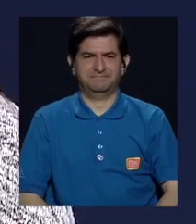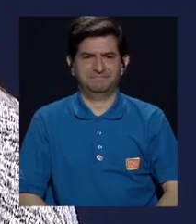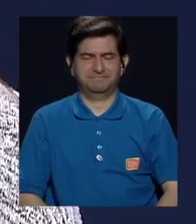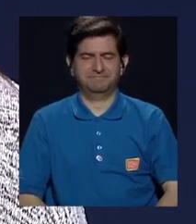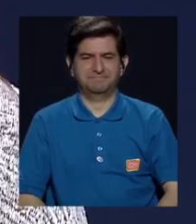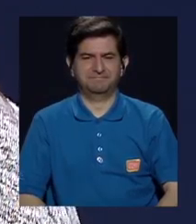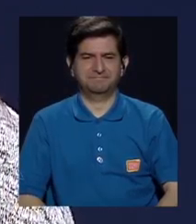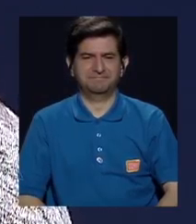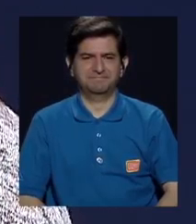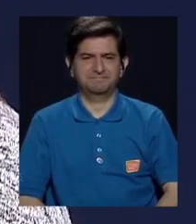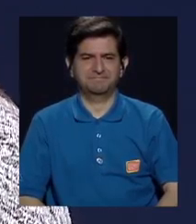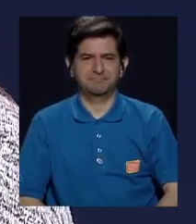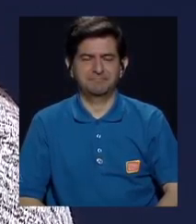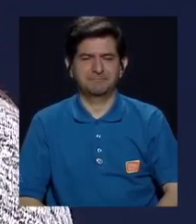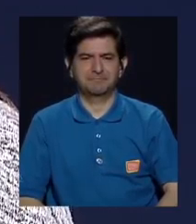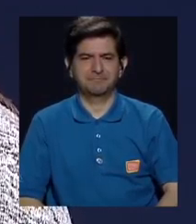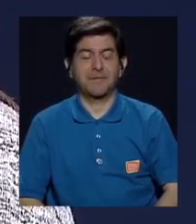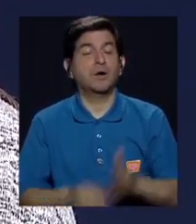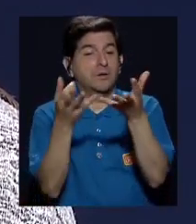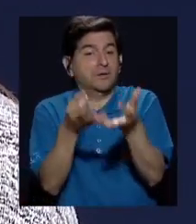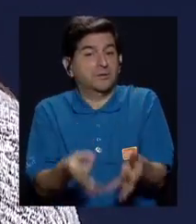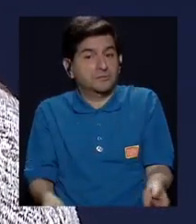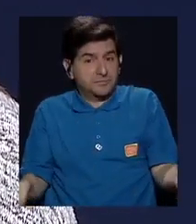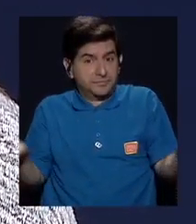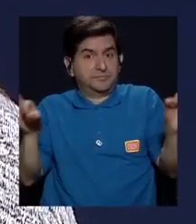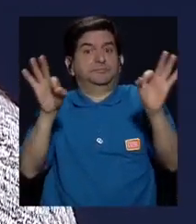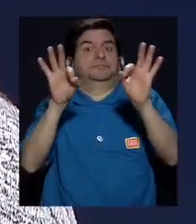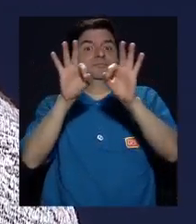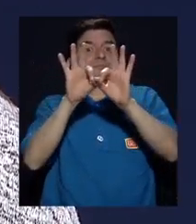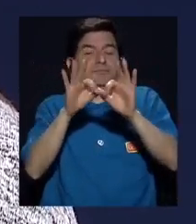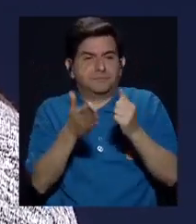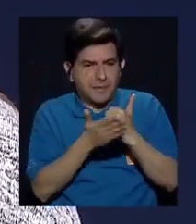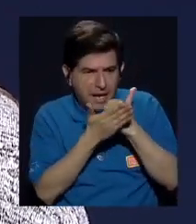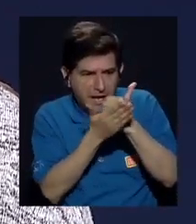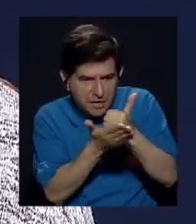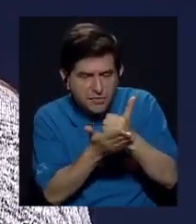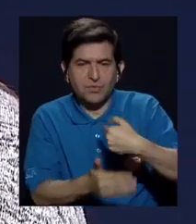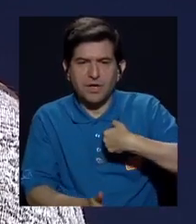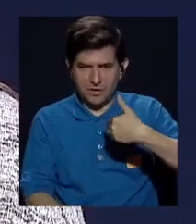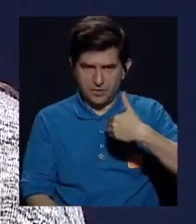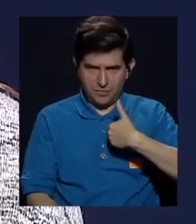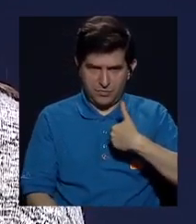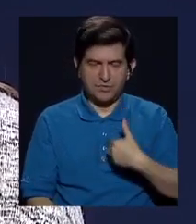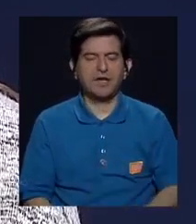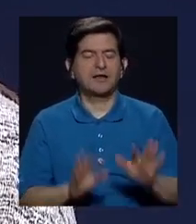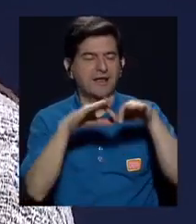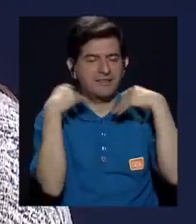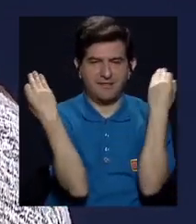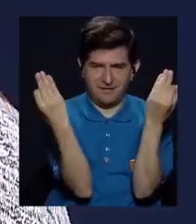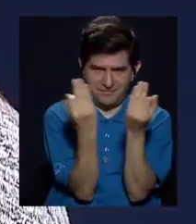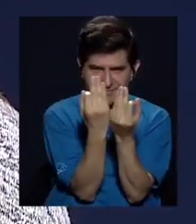Bueno, es muy importante el apoyo que uno recibe de los